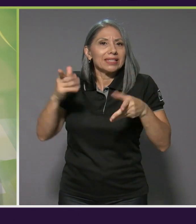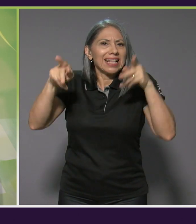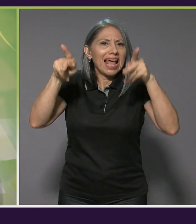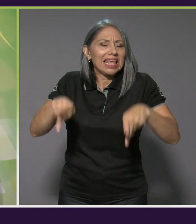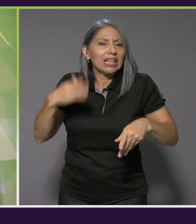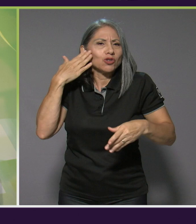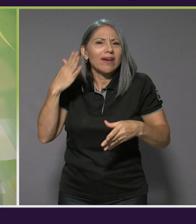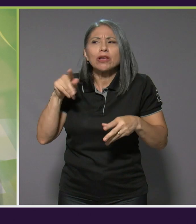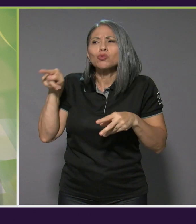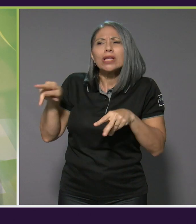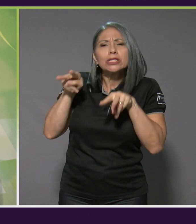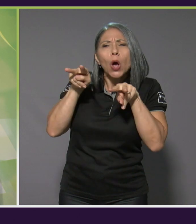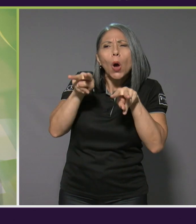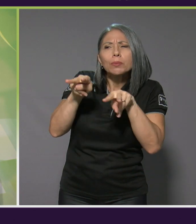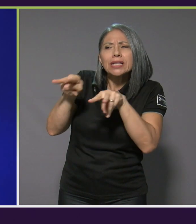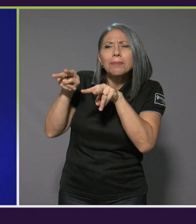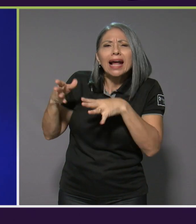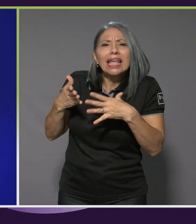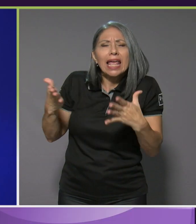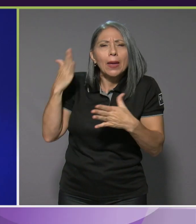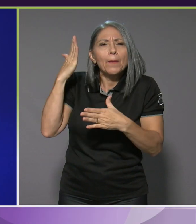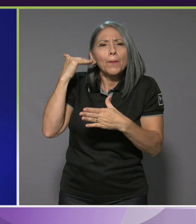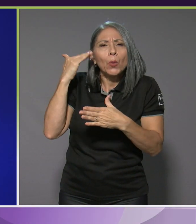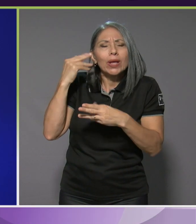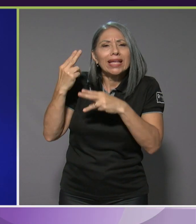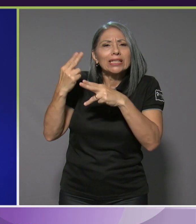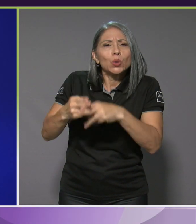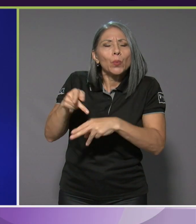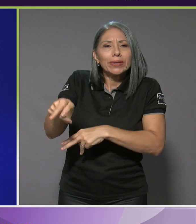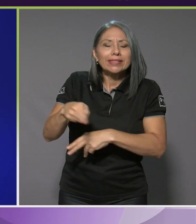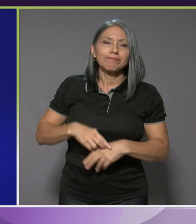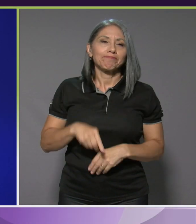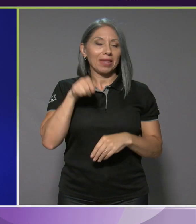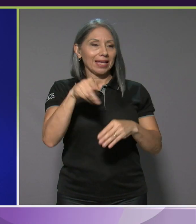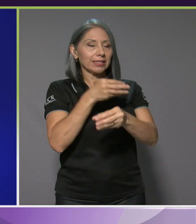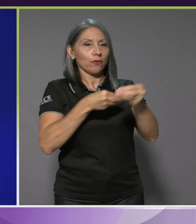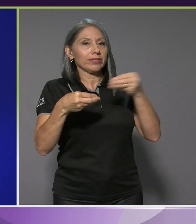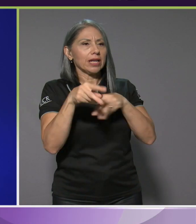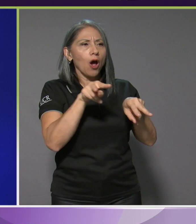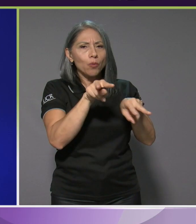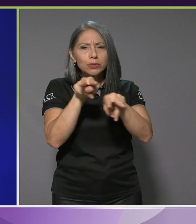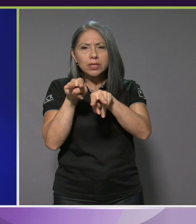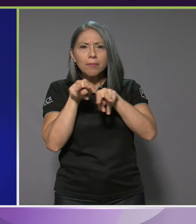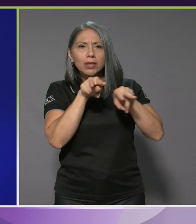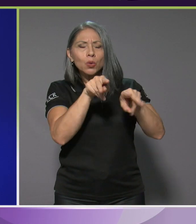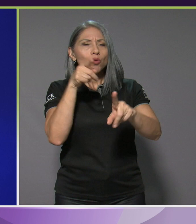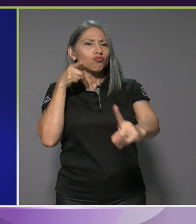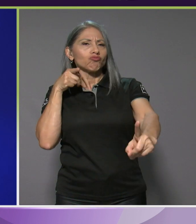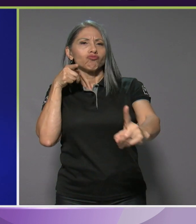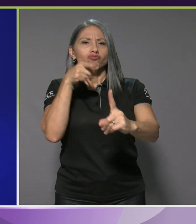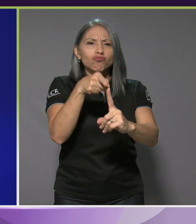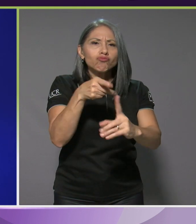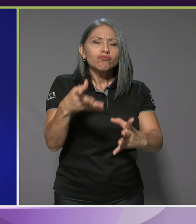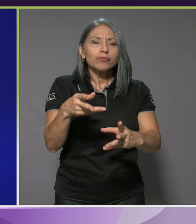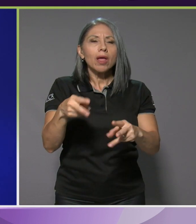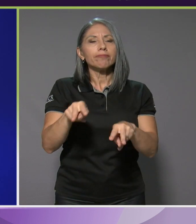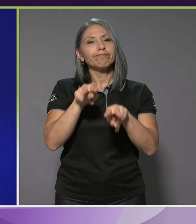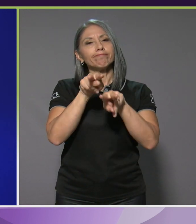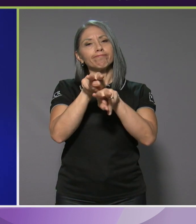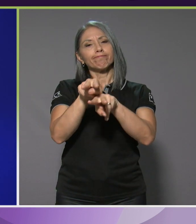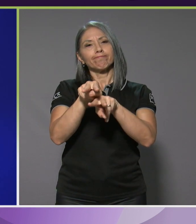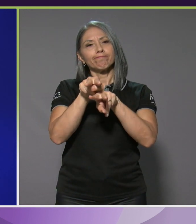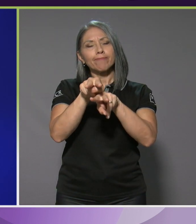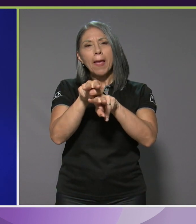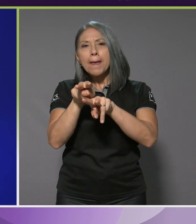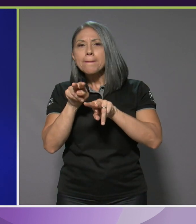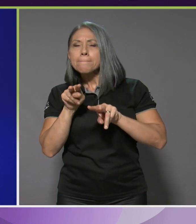llama observatorio? Bueno, el observatorio tiene el propósito de vigilar